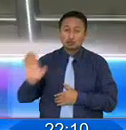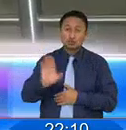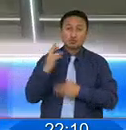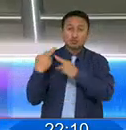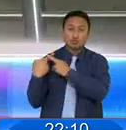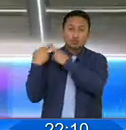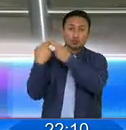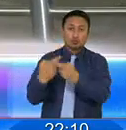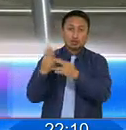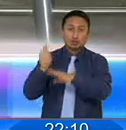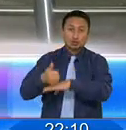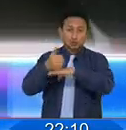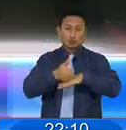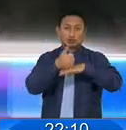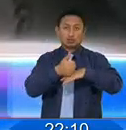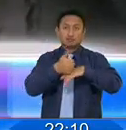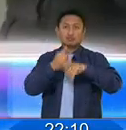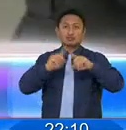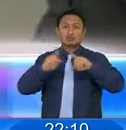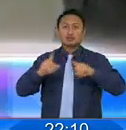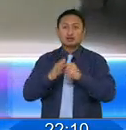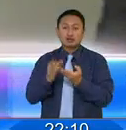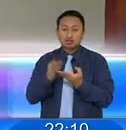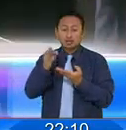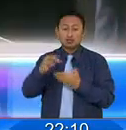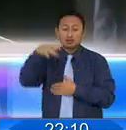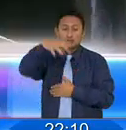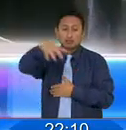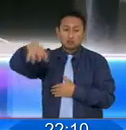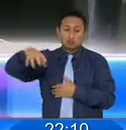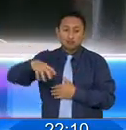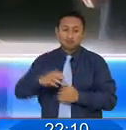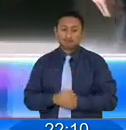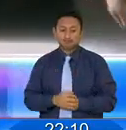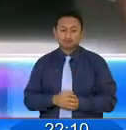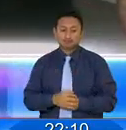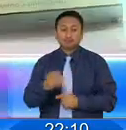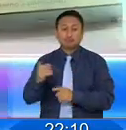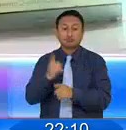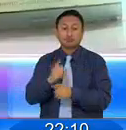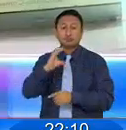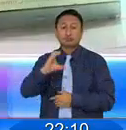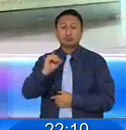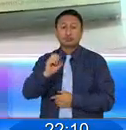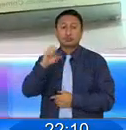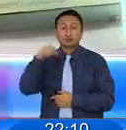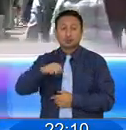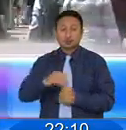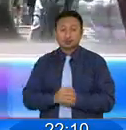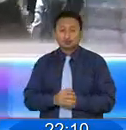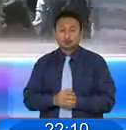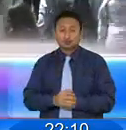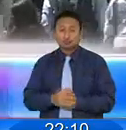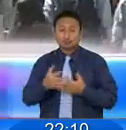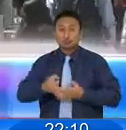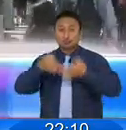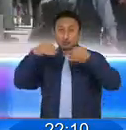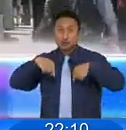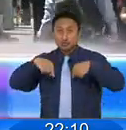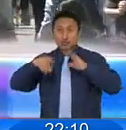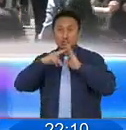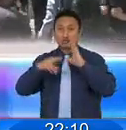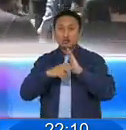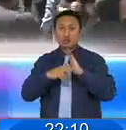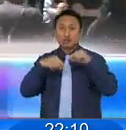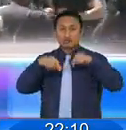de cada autoridad en los diferentes cantones y provincias. Por ello, el COE Nacional, por su parte, ratificó las medidas que